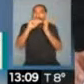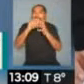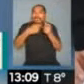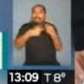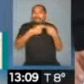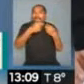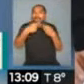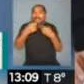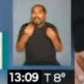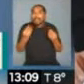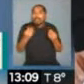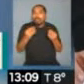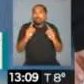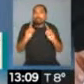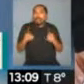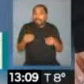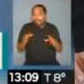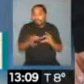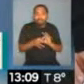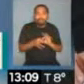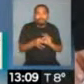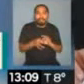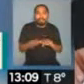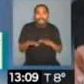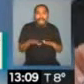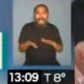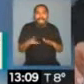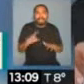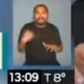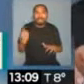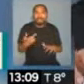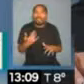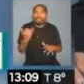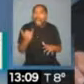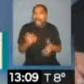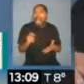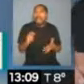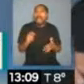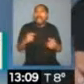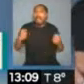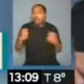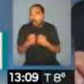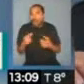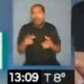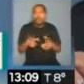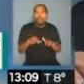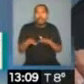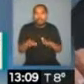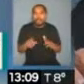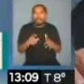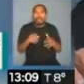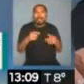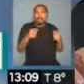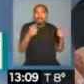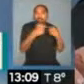de que en nuestra actividad están los convenios de corresponsabilidad gremial, donde el 100% de todos los trabajadores